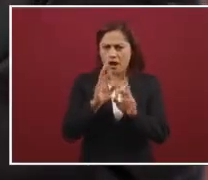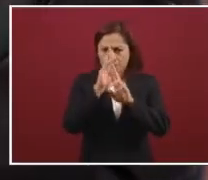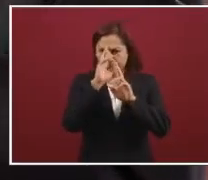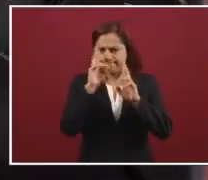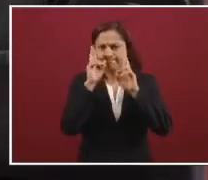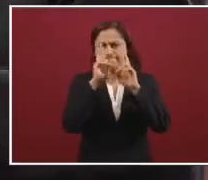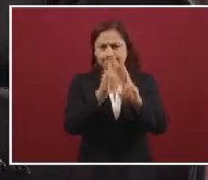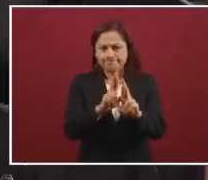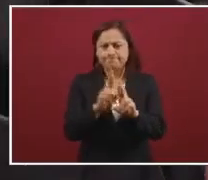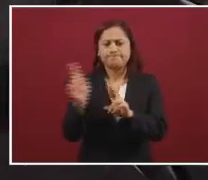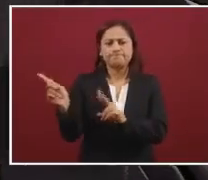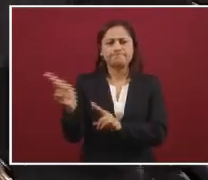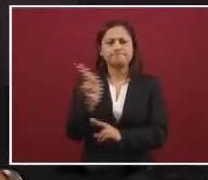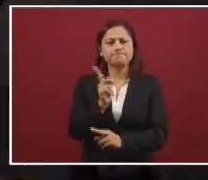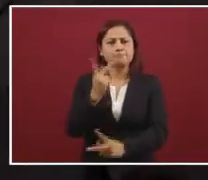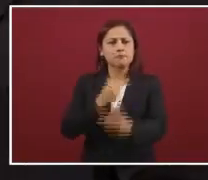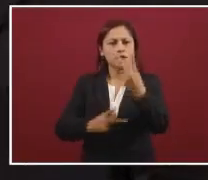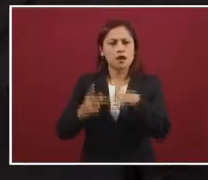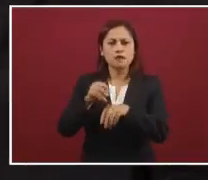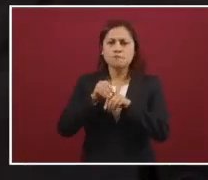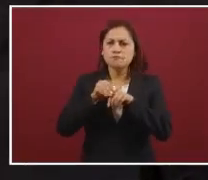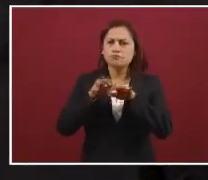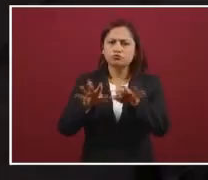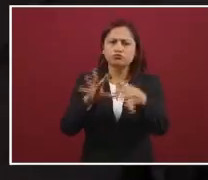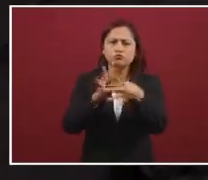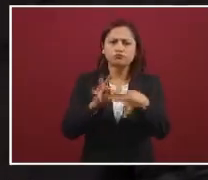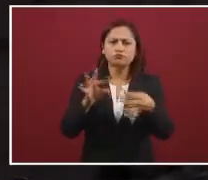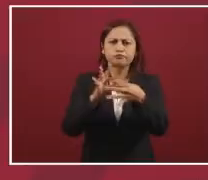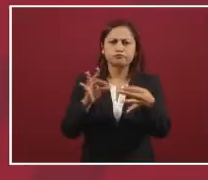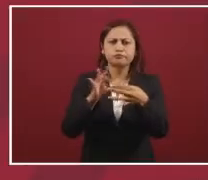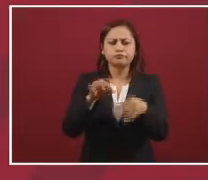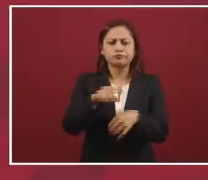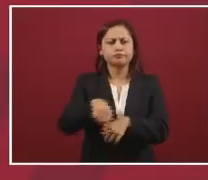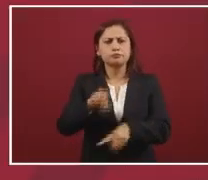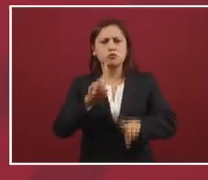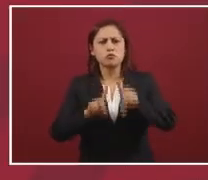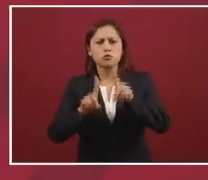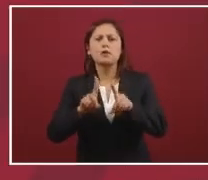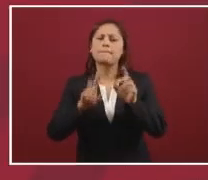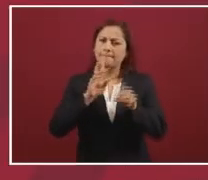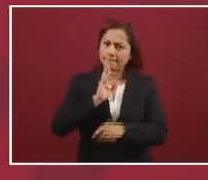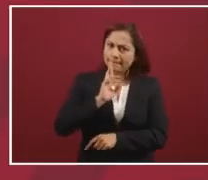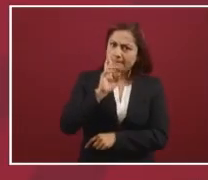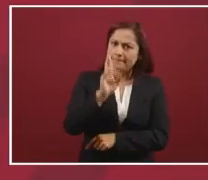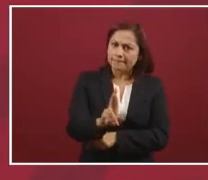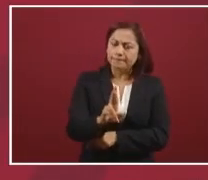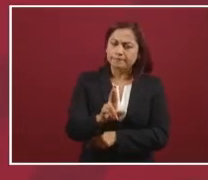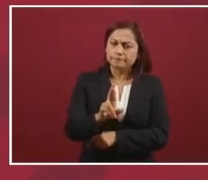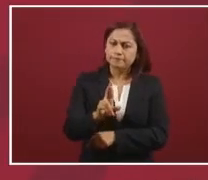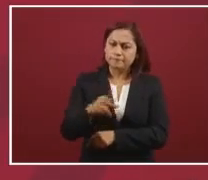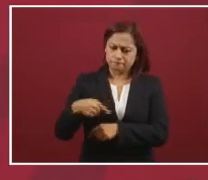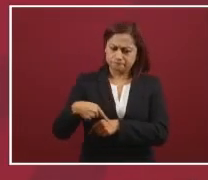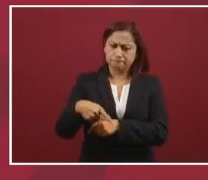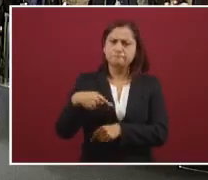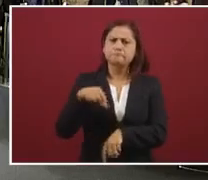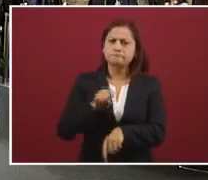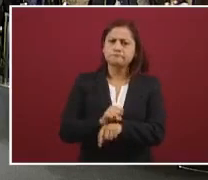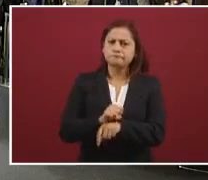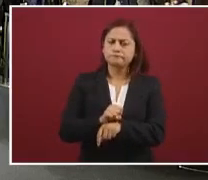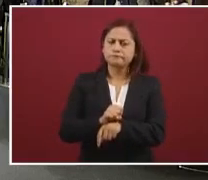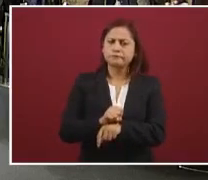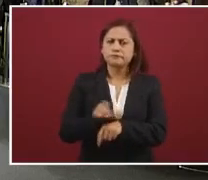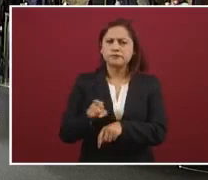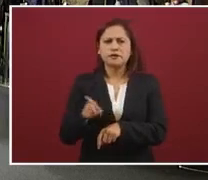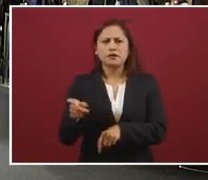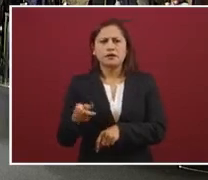va a informar y se van a aclarar todas las dudas. Va a ser esta semana, ¿verdad?